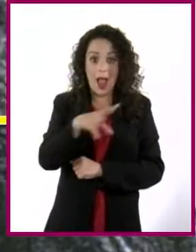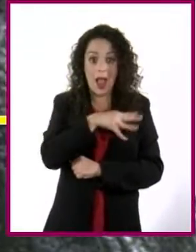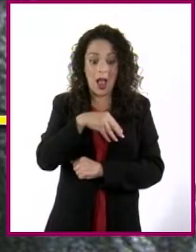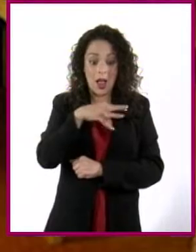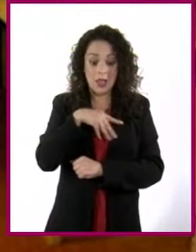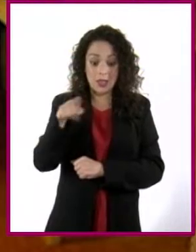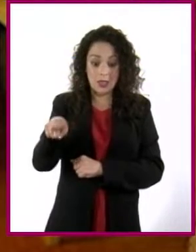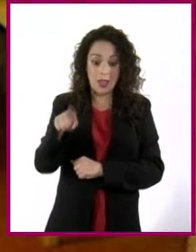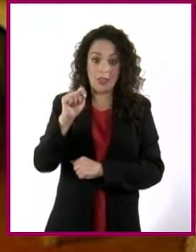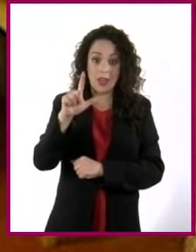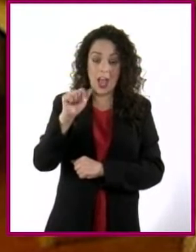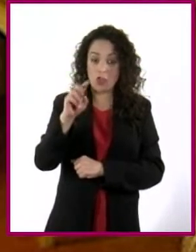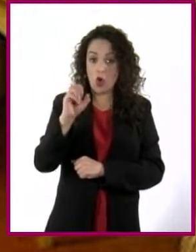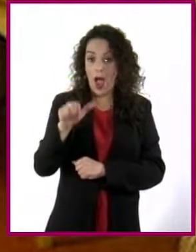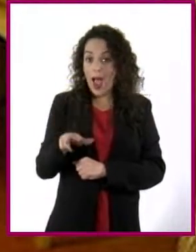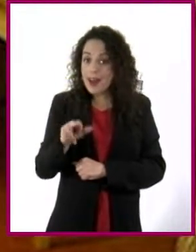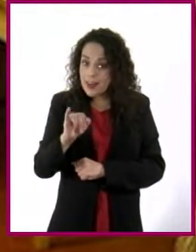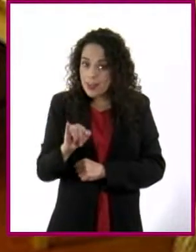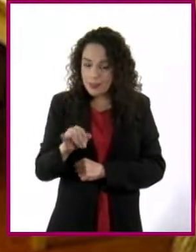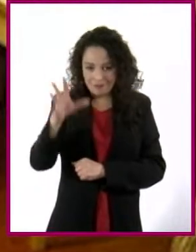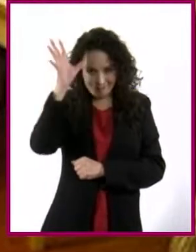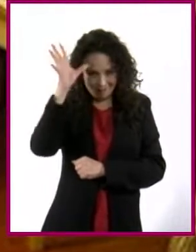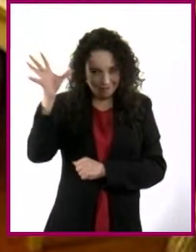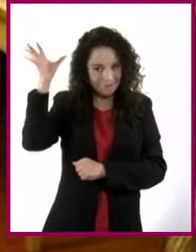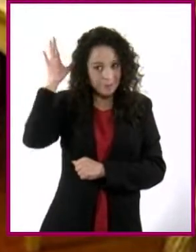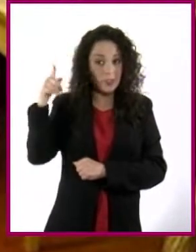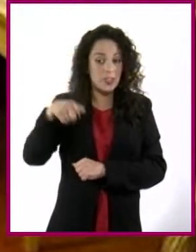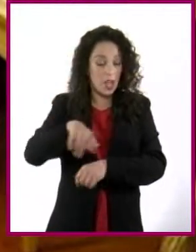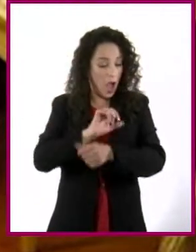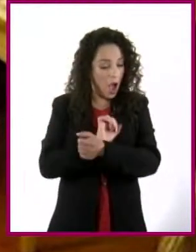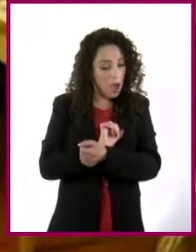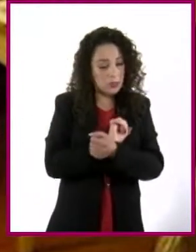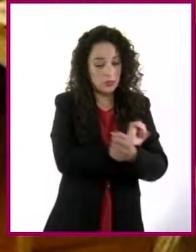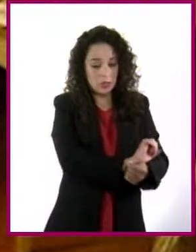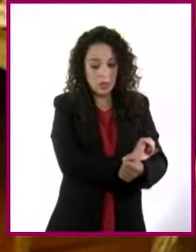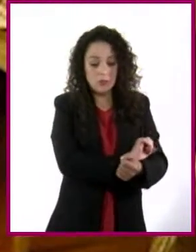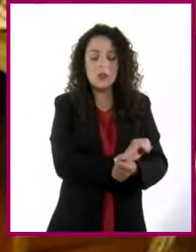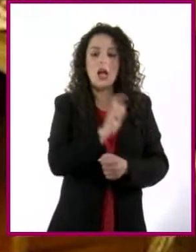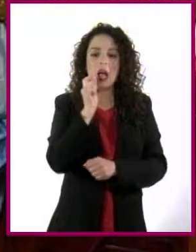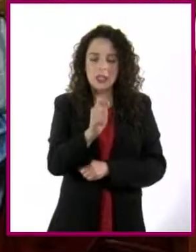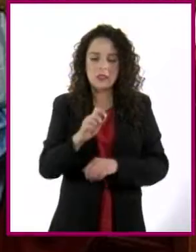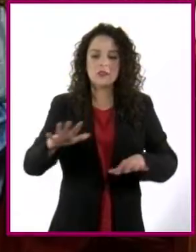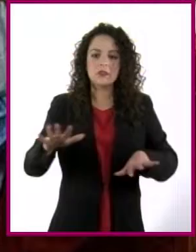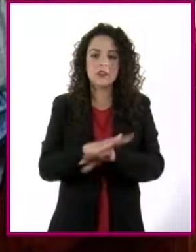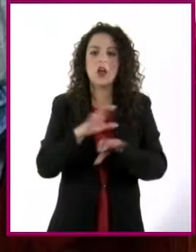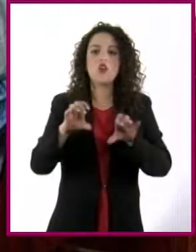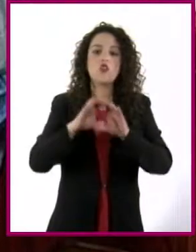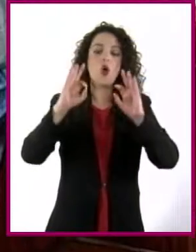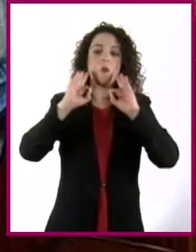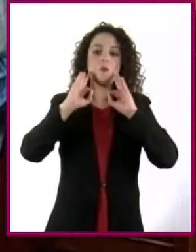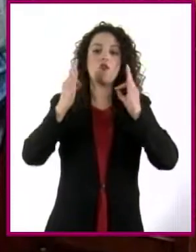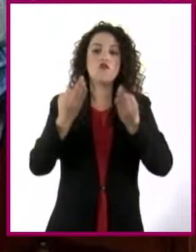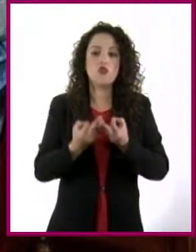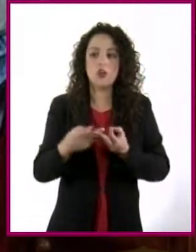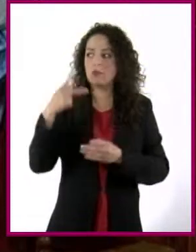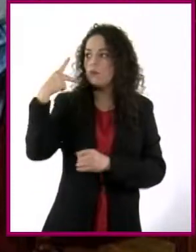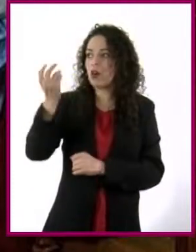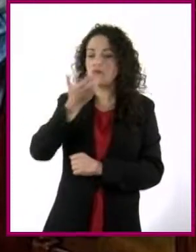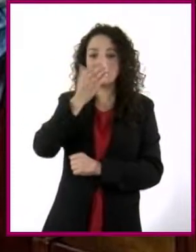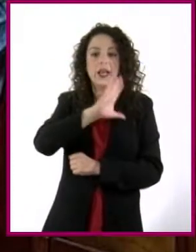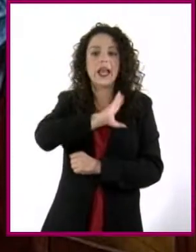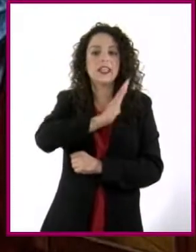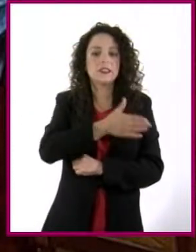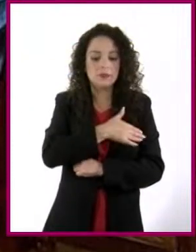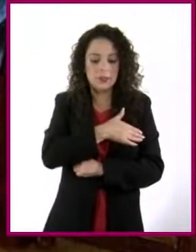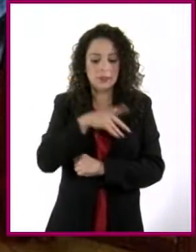Tlatoani. La esclavitud prehispánica se amoldó a las formas de la esclavitud en el Imperio español, que la